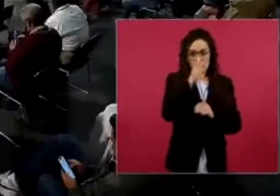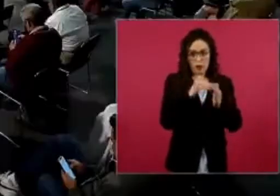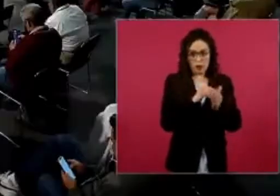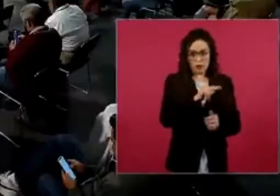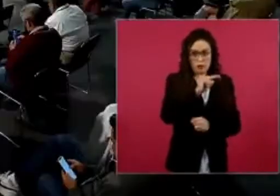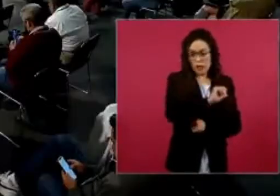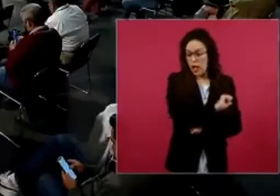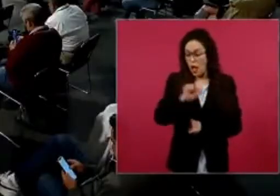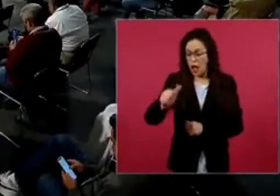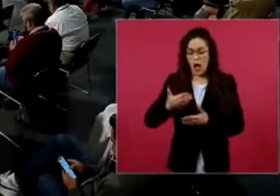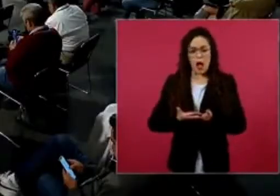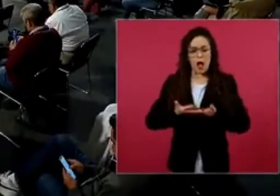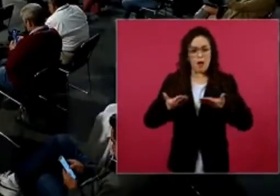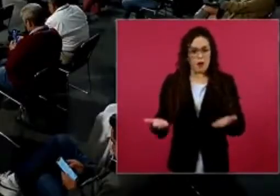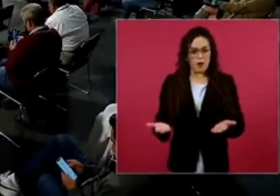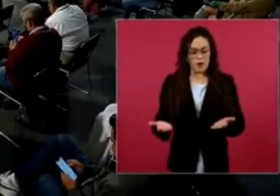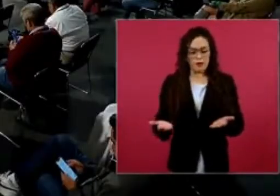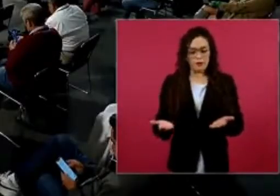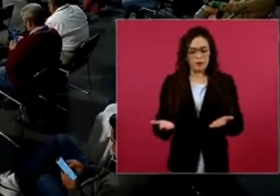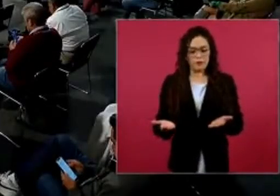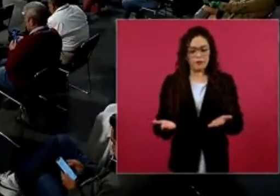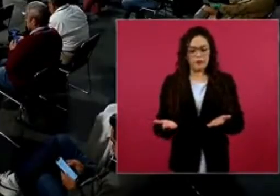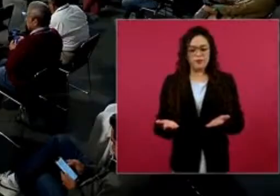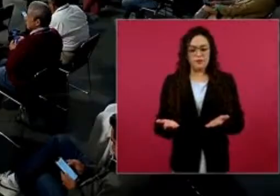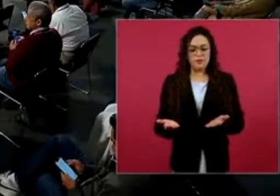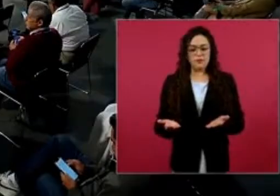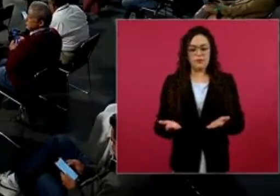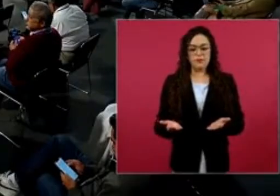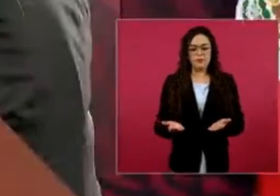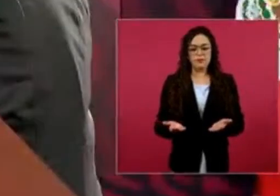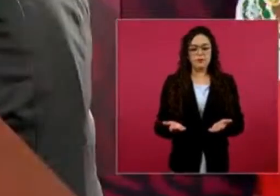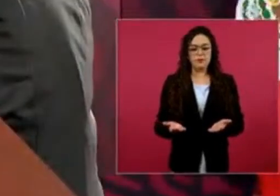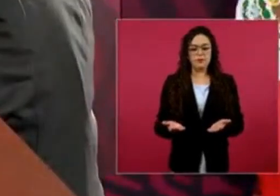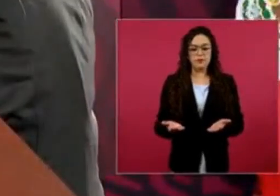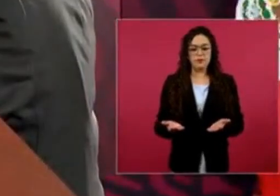y la tendencia es que va a seguir